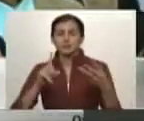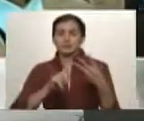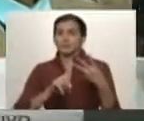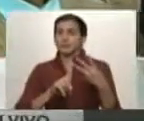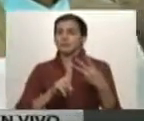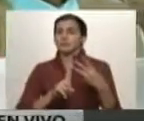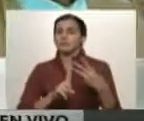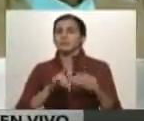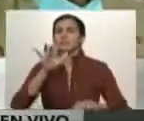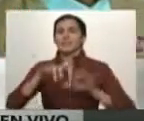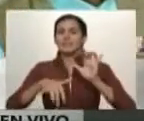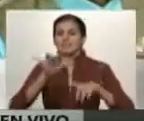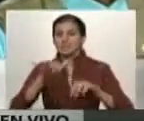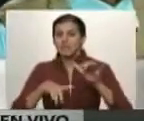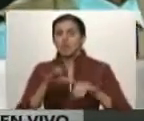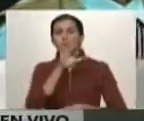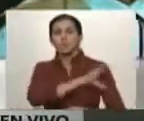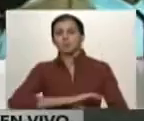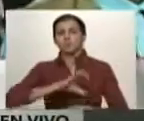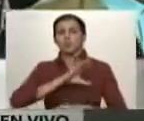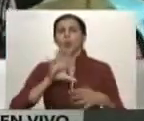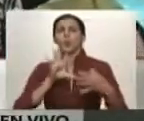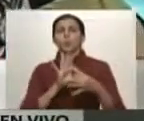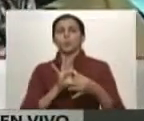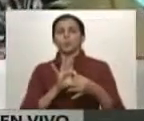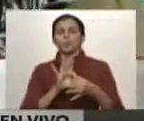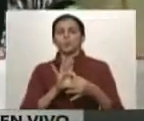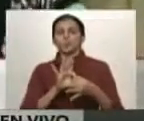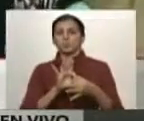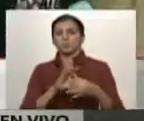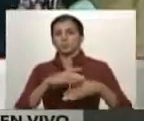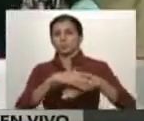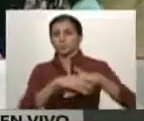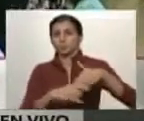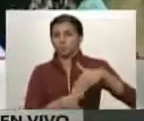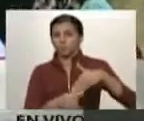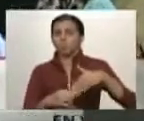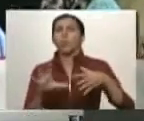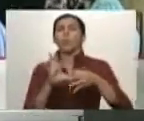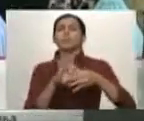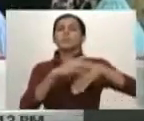el secretario de la comisión de la unión de naciones suramericanas unasur